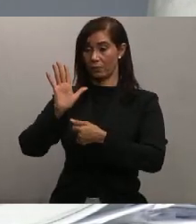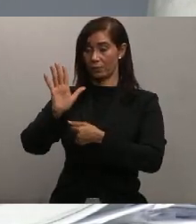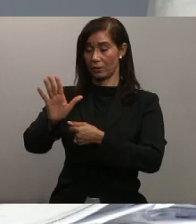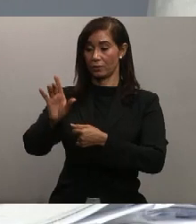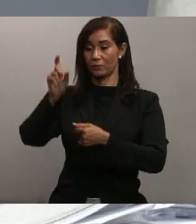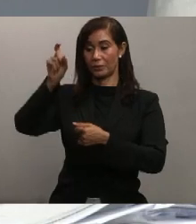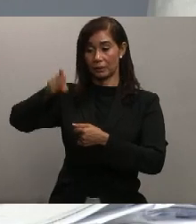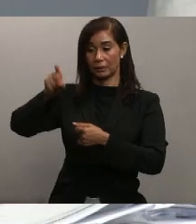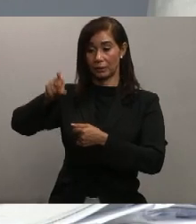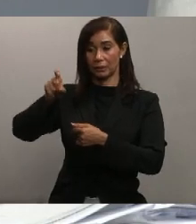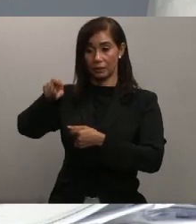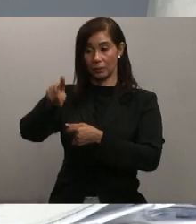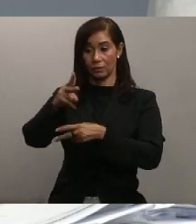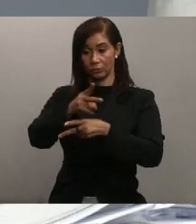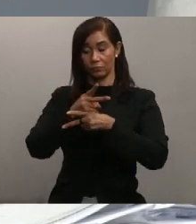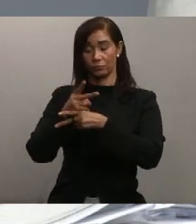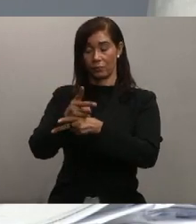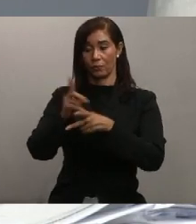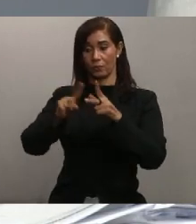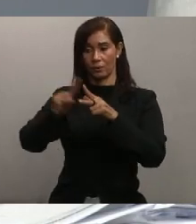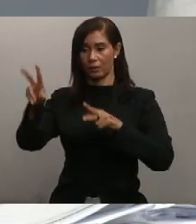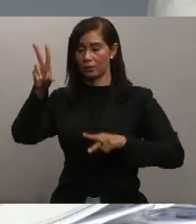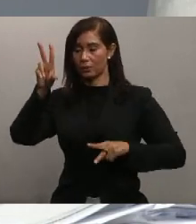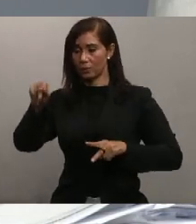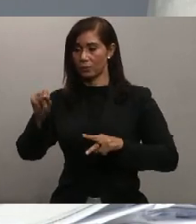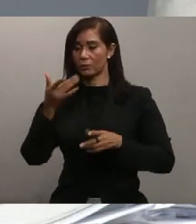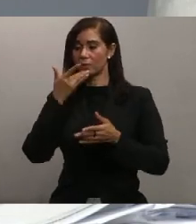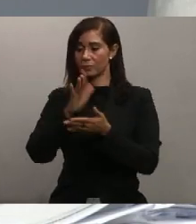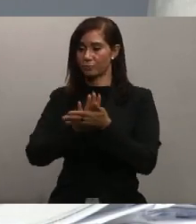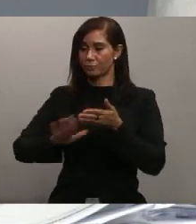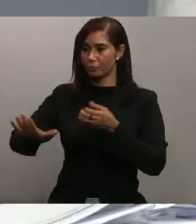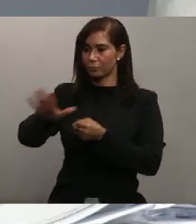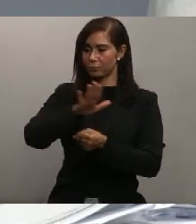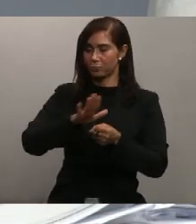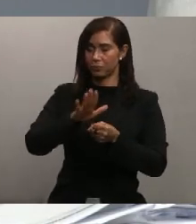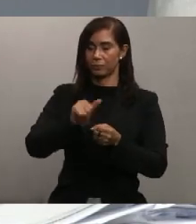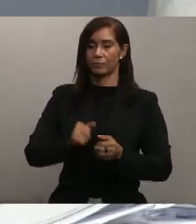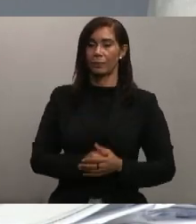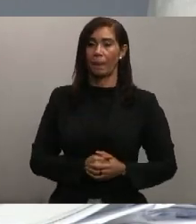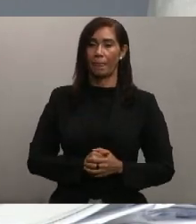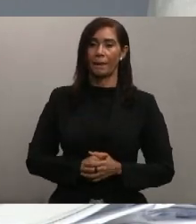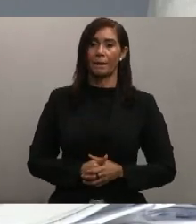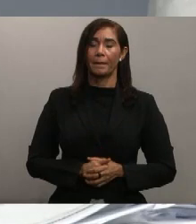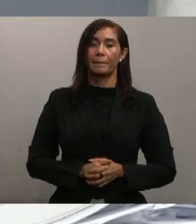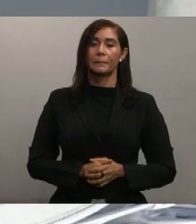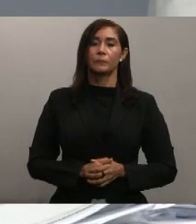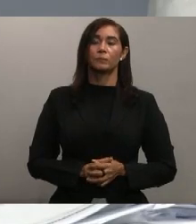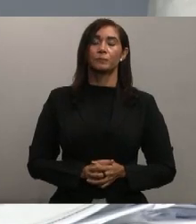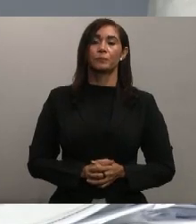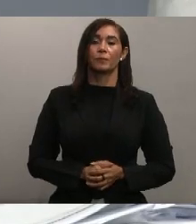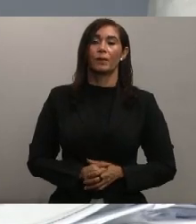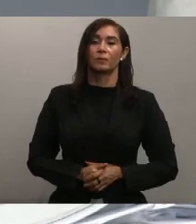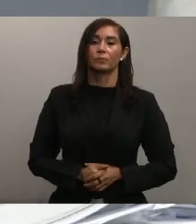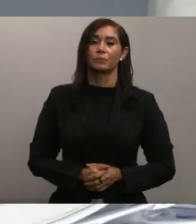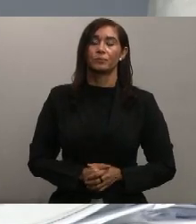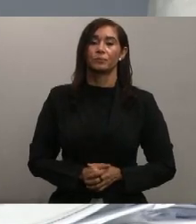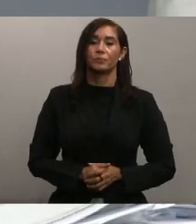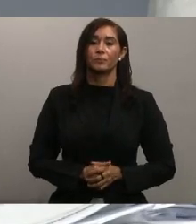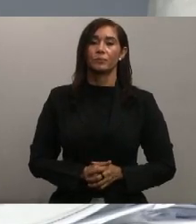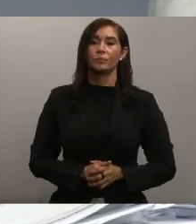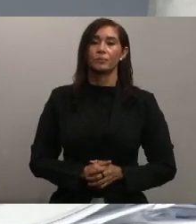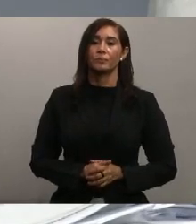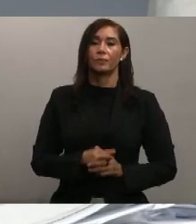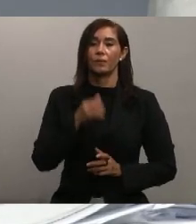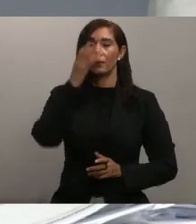de higiene que se han recomendado, que son obligatorias. Los casos que se